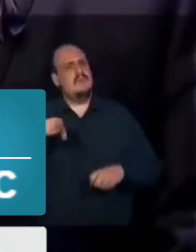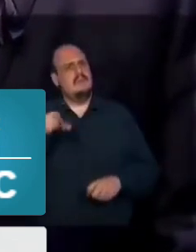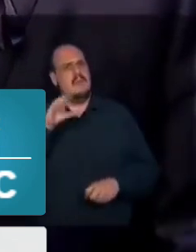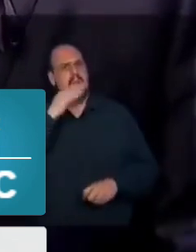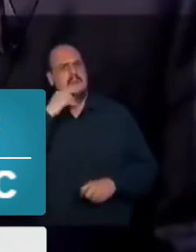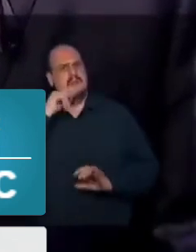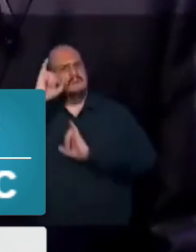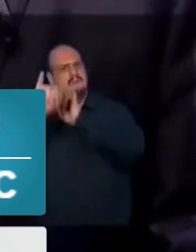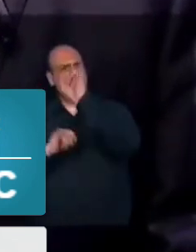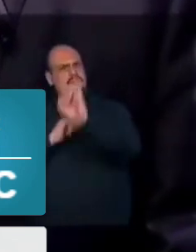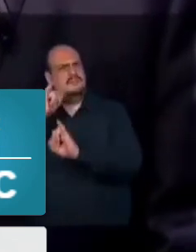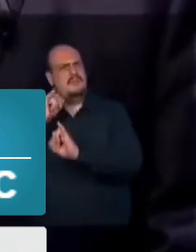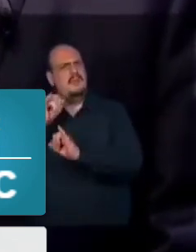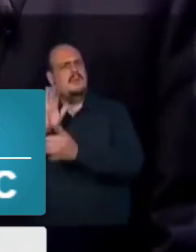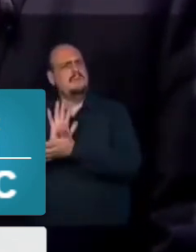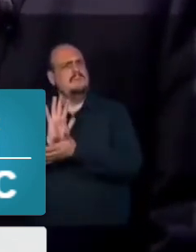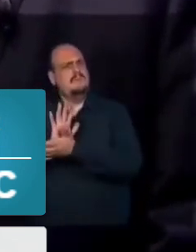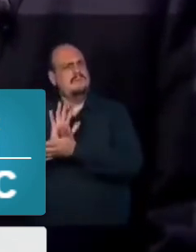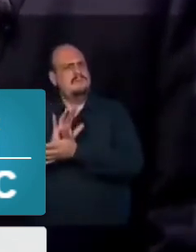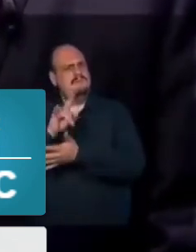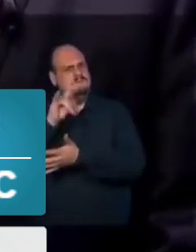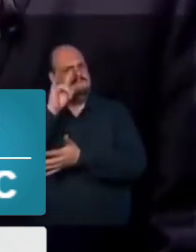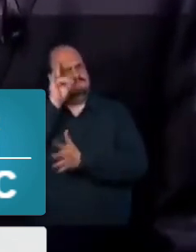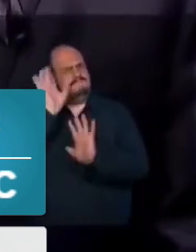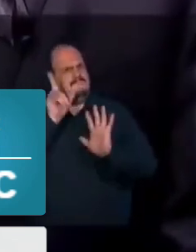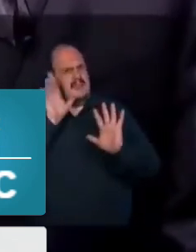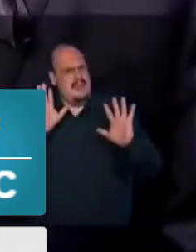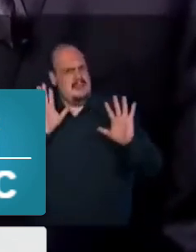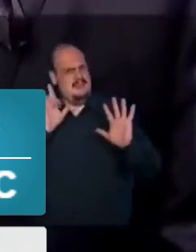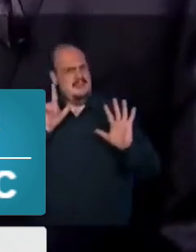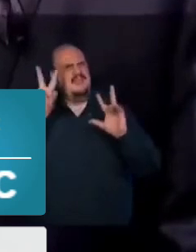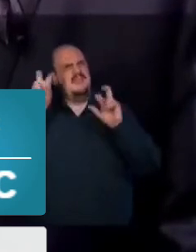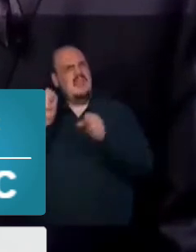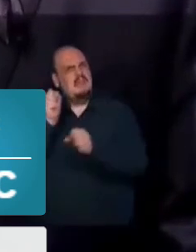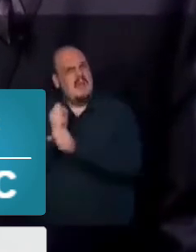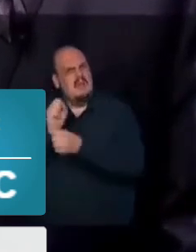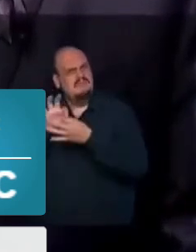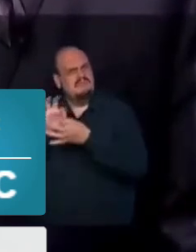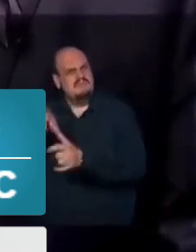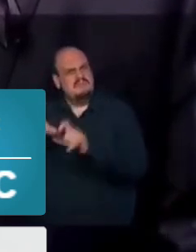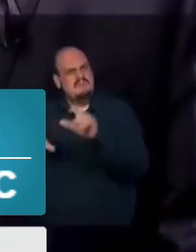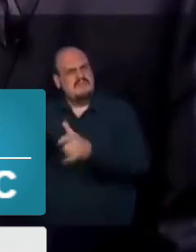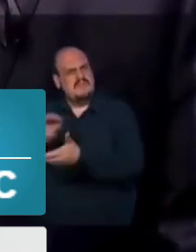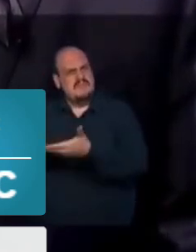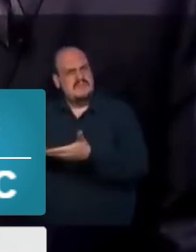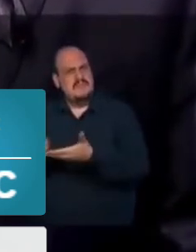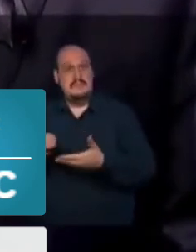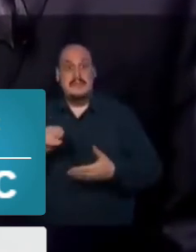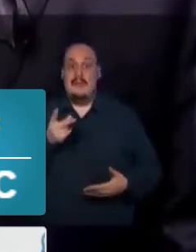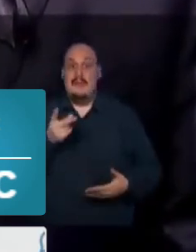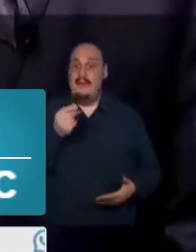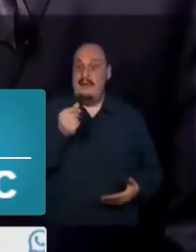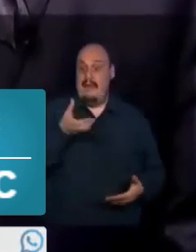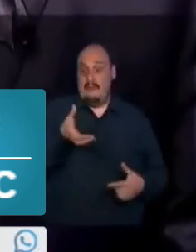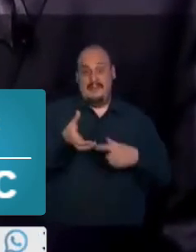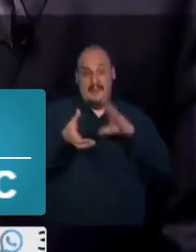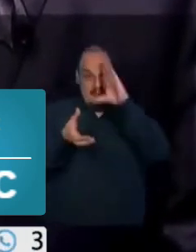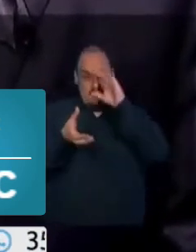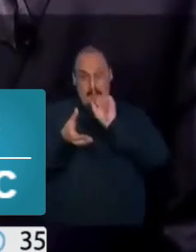mostraba más adeptos a Néstor kirne Entonces qué hizo menen se bajó de la segunda vuelta por lo cual le dejó el camino libre en este caso